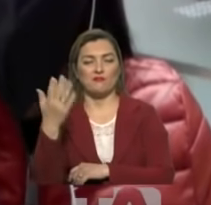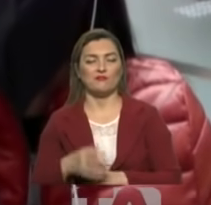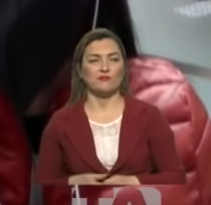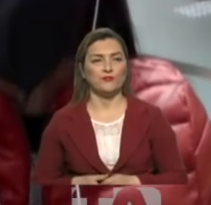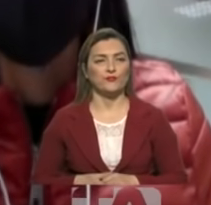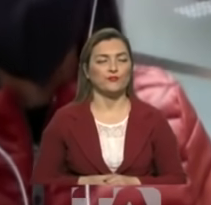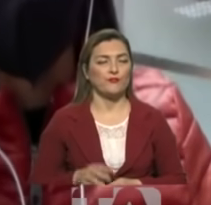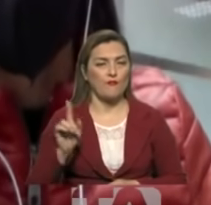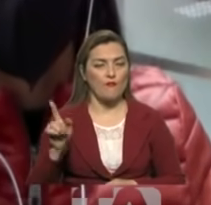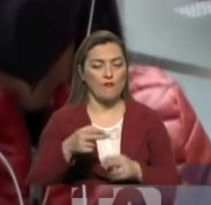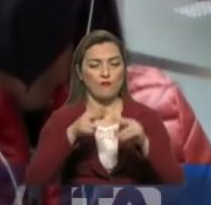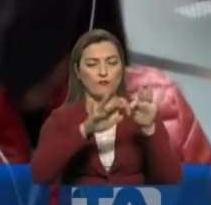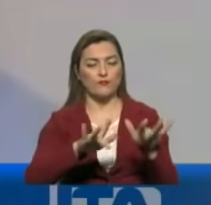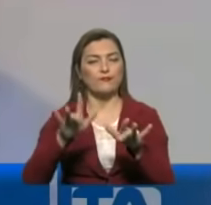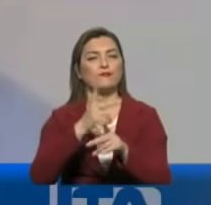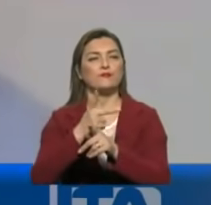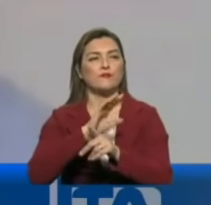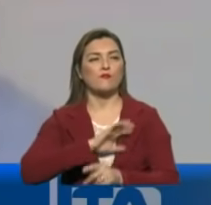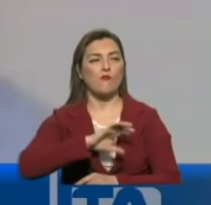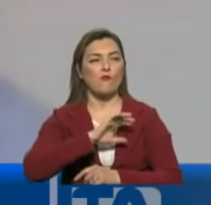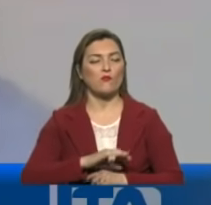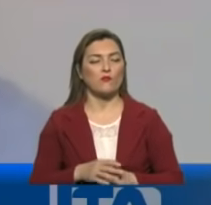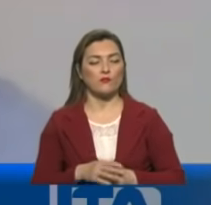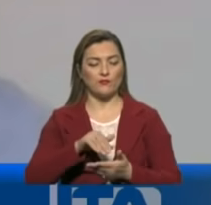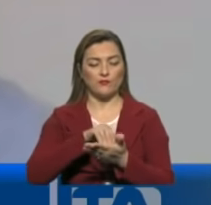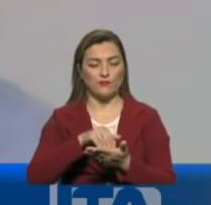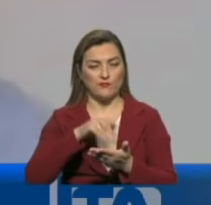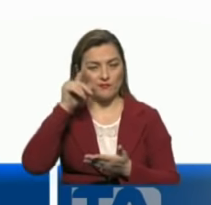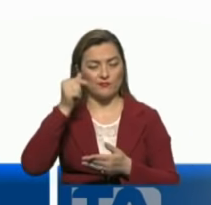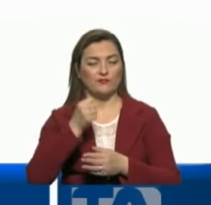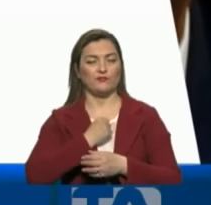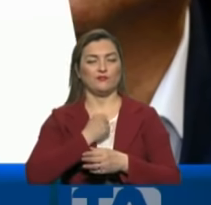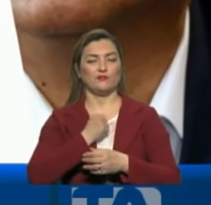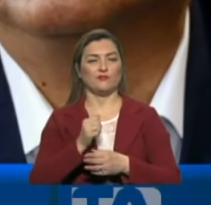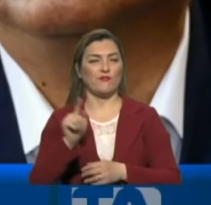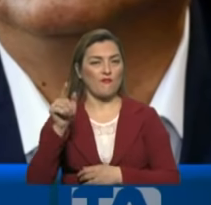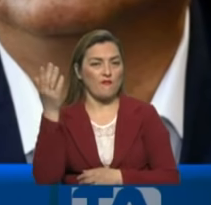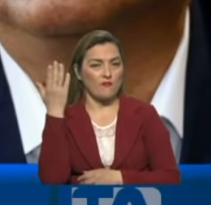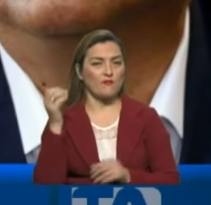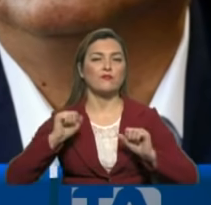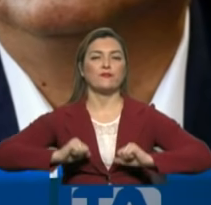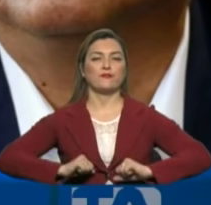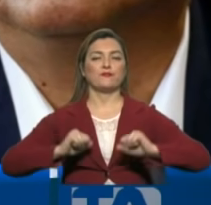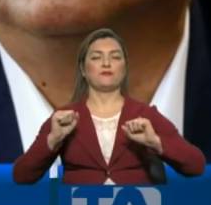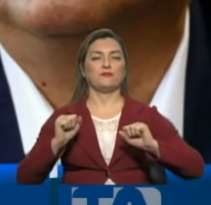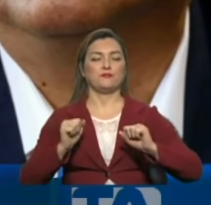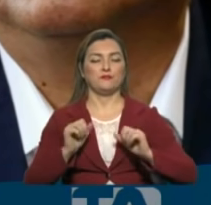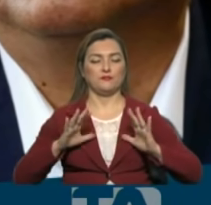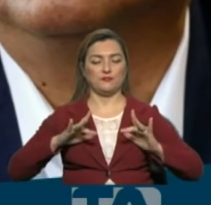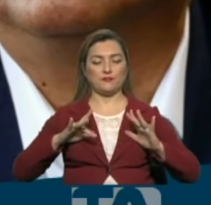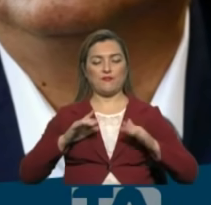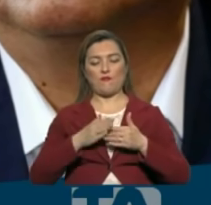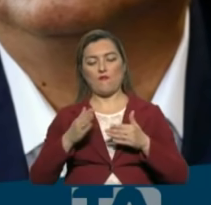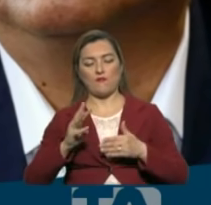de Diego Ceballos, exsecretario del Consejo Metropolitano y miembro de Gobernanza Local, el burgomaestre podría tomar 60 días de